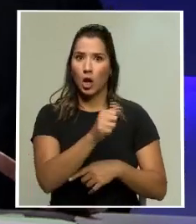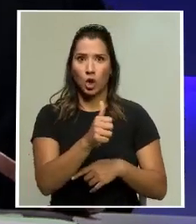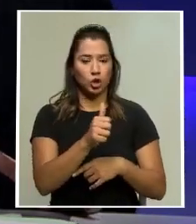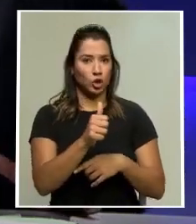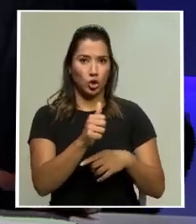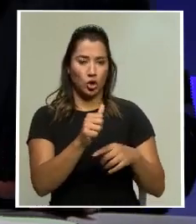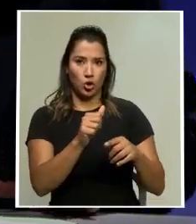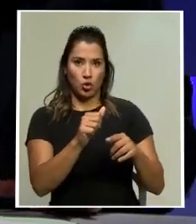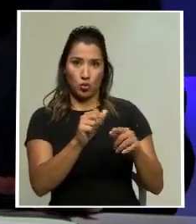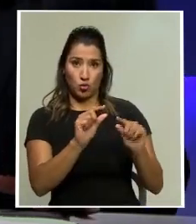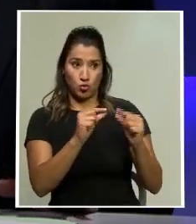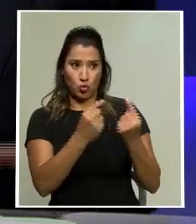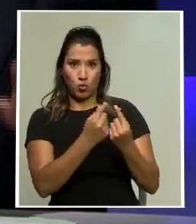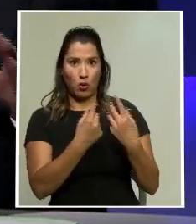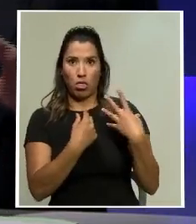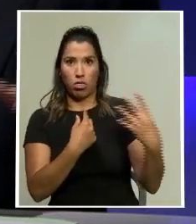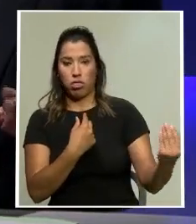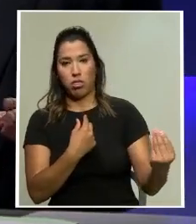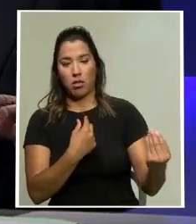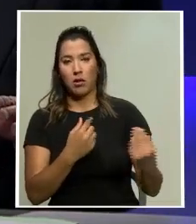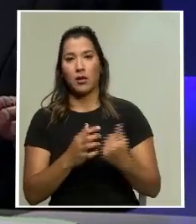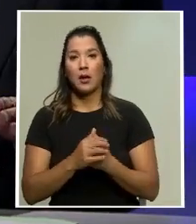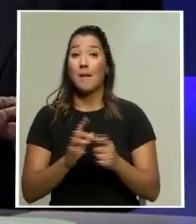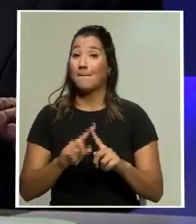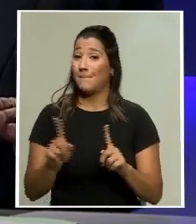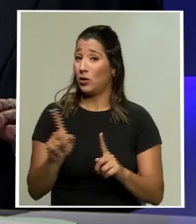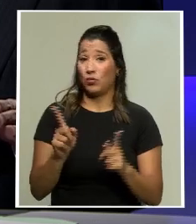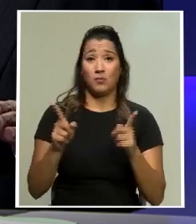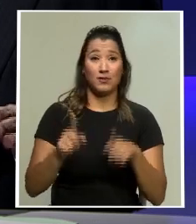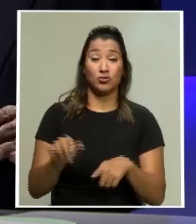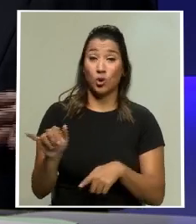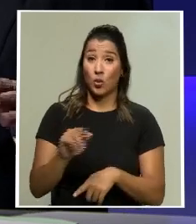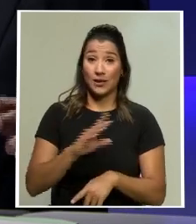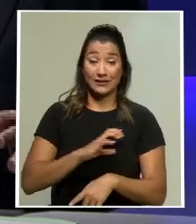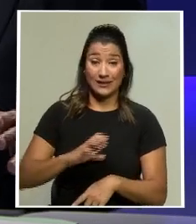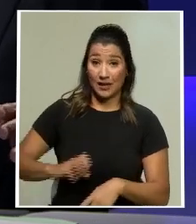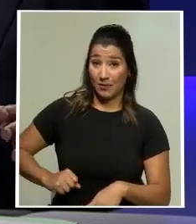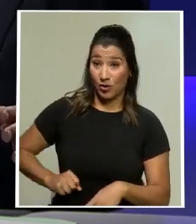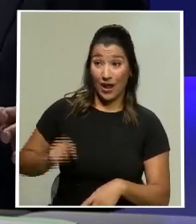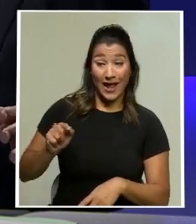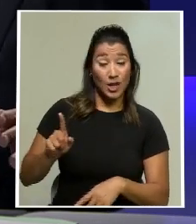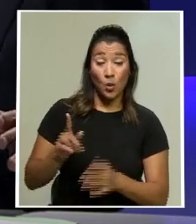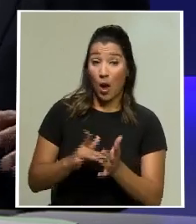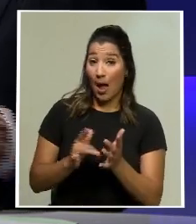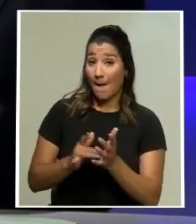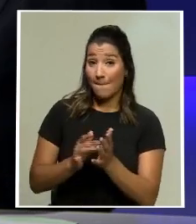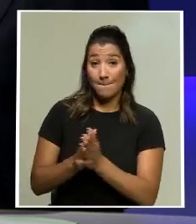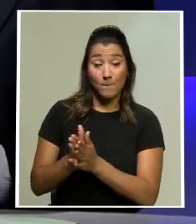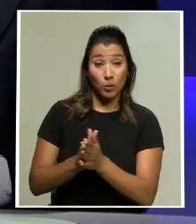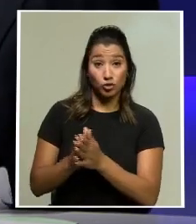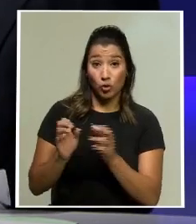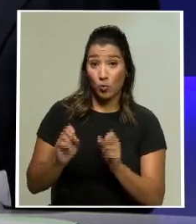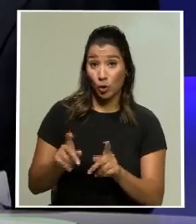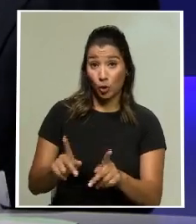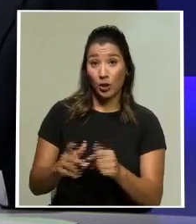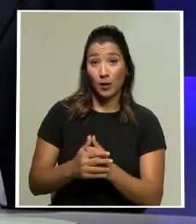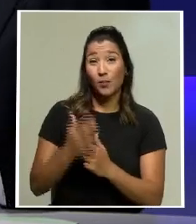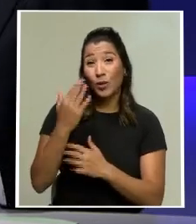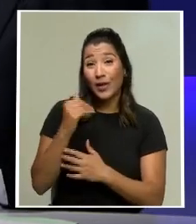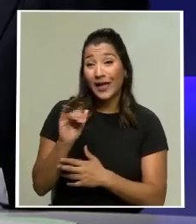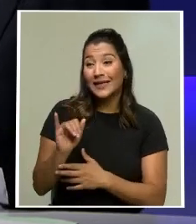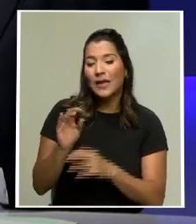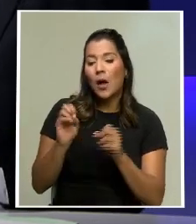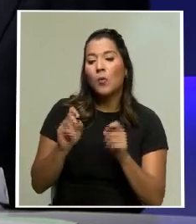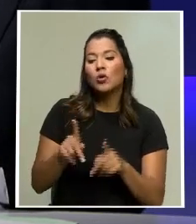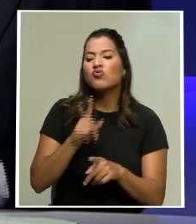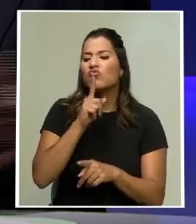Y no es el caso del Salvador, que desaprovechó esa oportunidad. Es que esa oportunidad nunca la